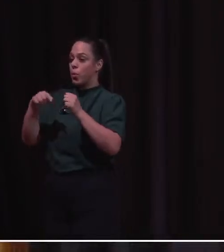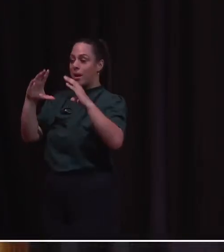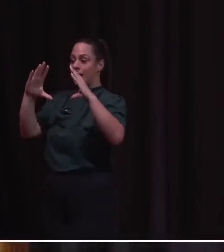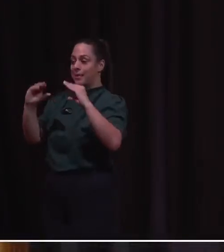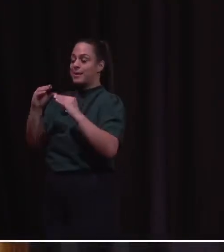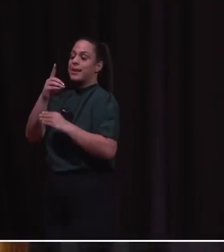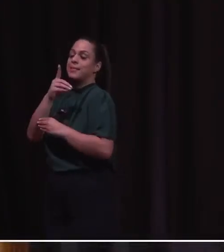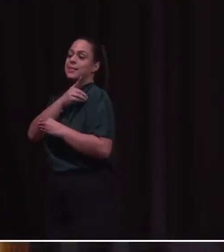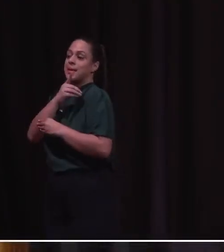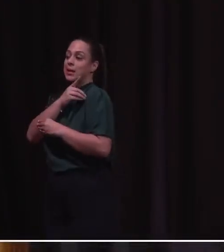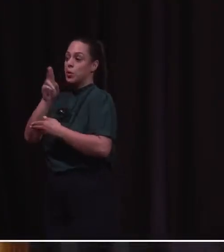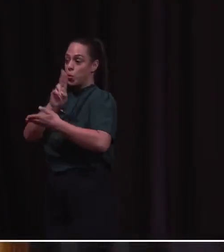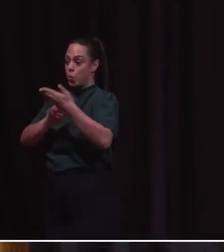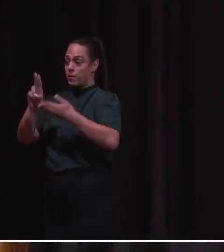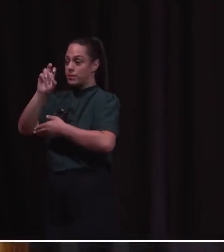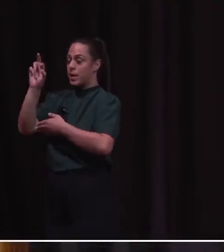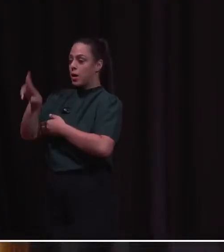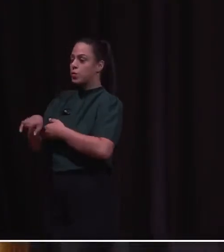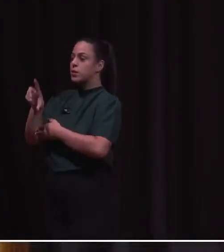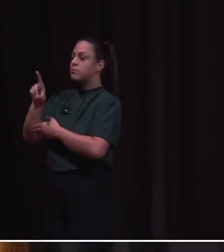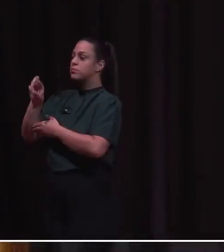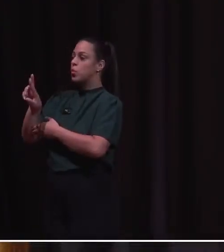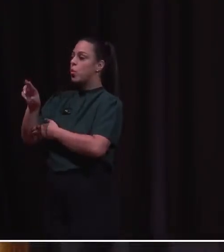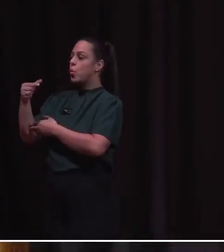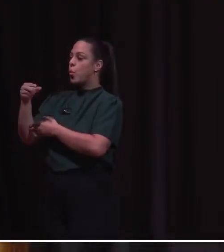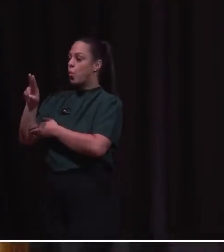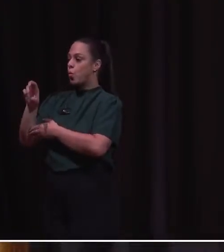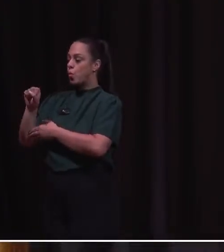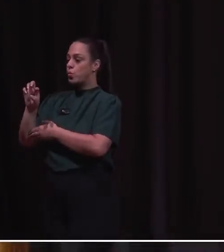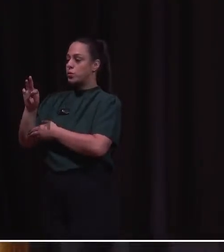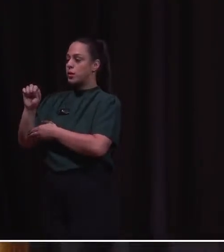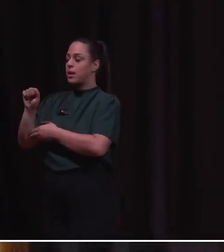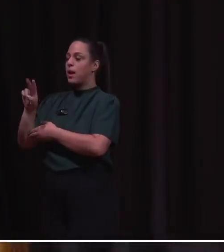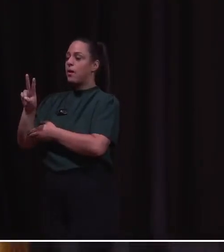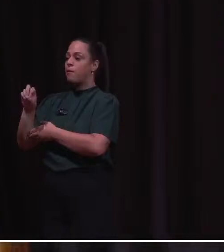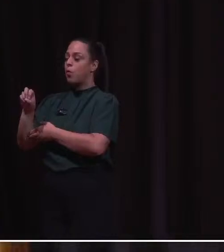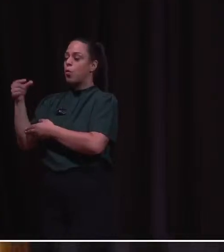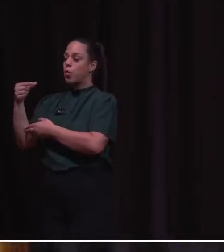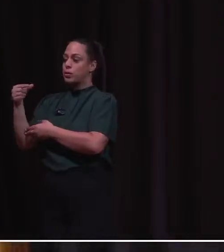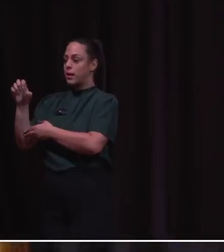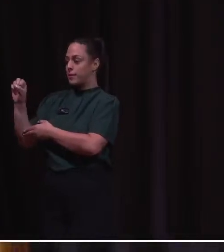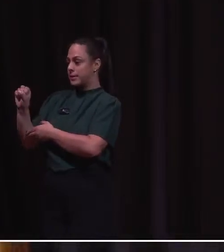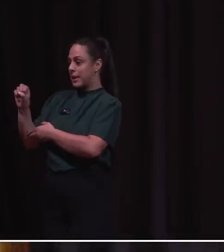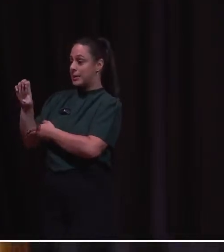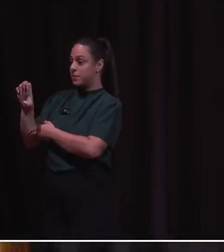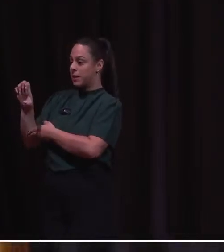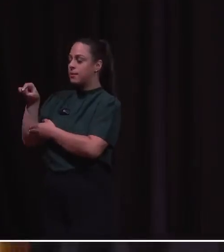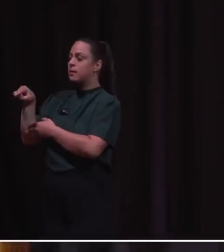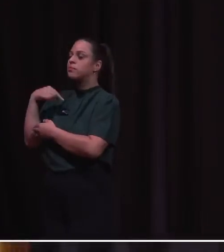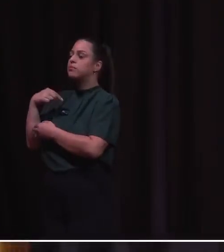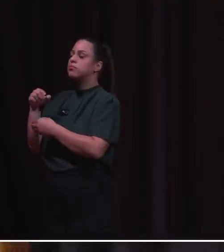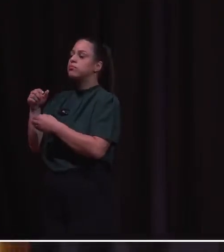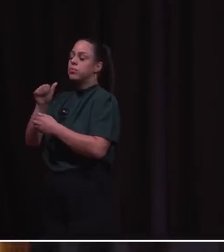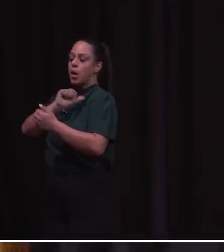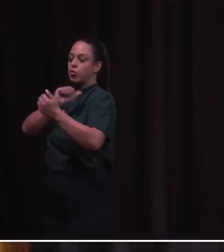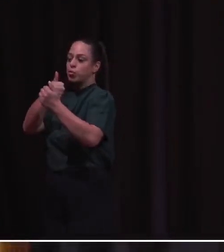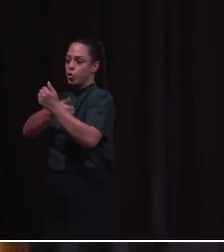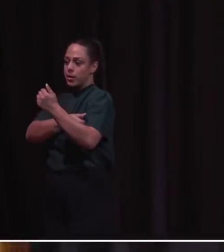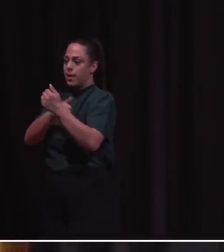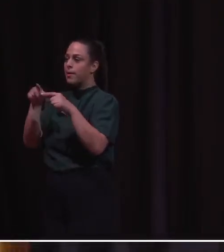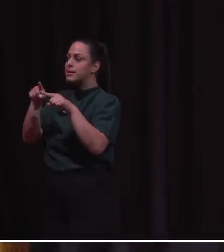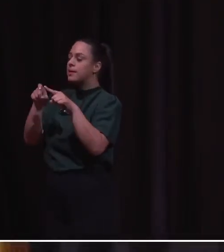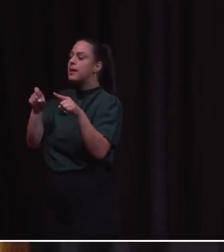rector de la Universidad de Costa Rica, Dr. Gustavo Gutiérrez Espeleta, autoridades del Consejo Universitario,